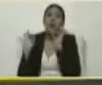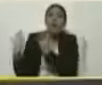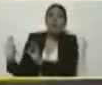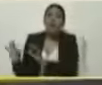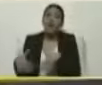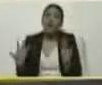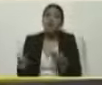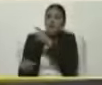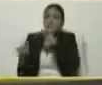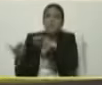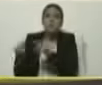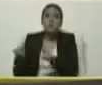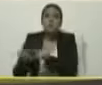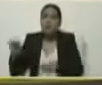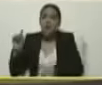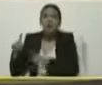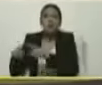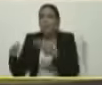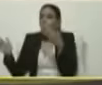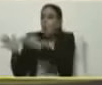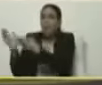Y así por el estilo.